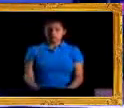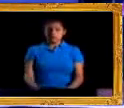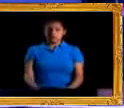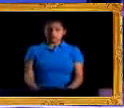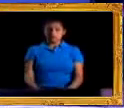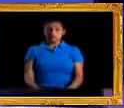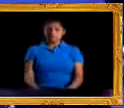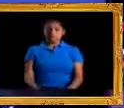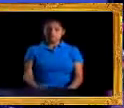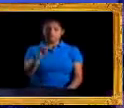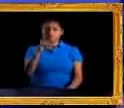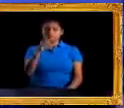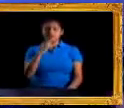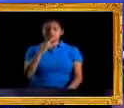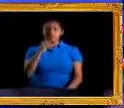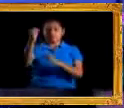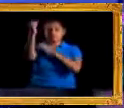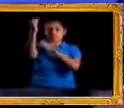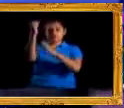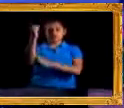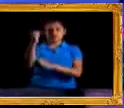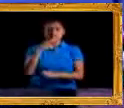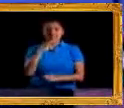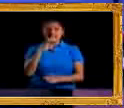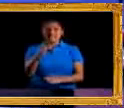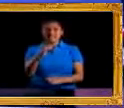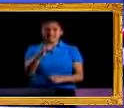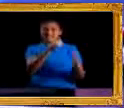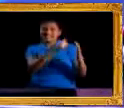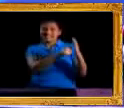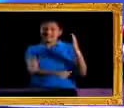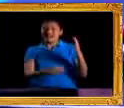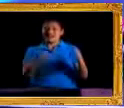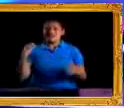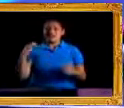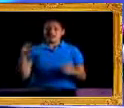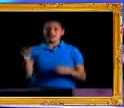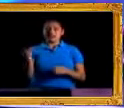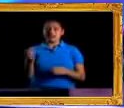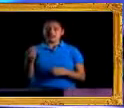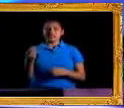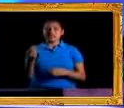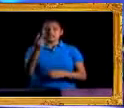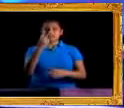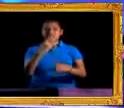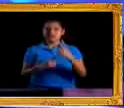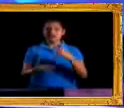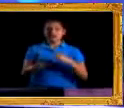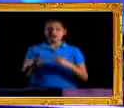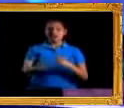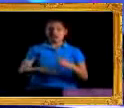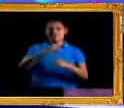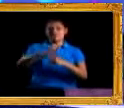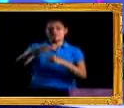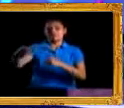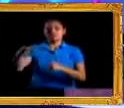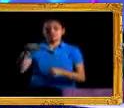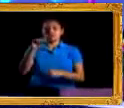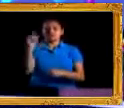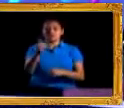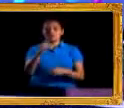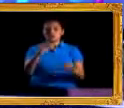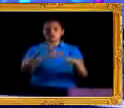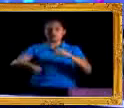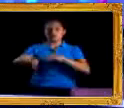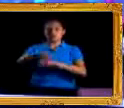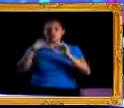hermano, poder es la clave para que se lleguen a producir todos estos cambios globales. Vamos a